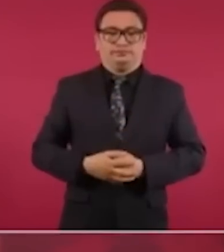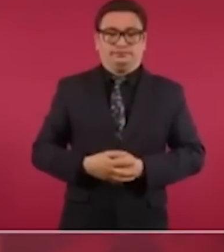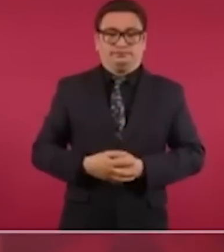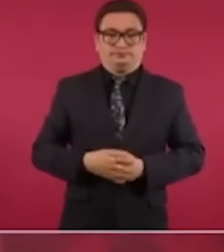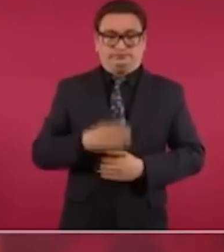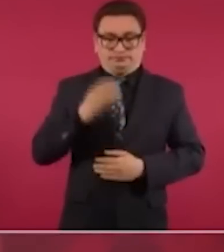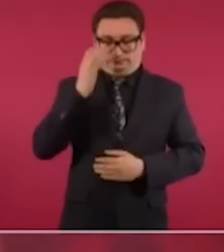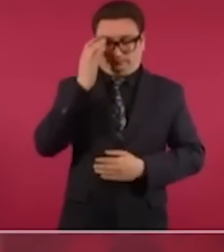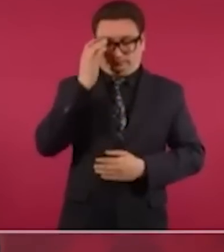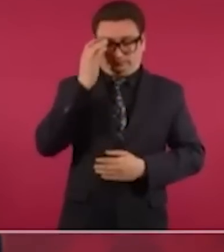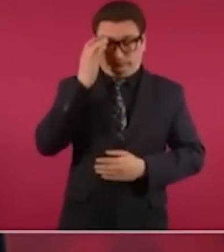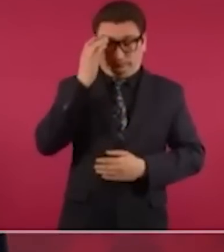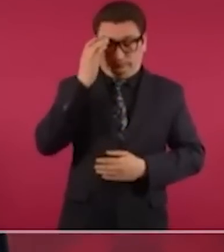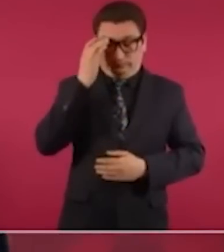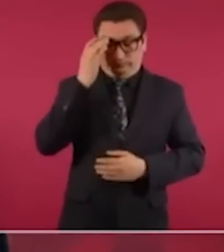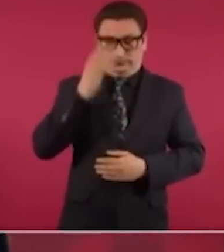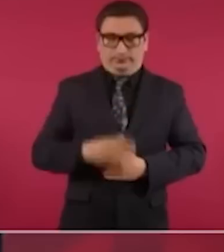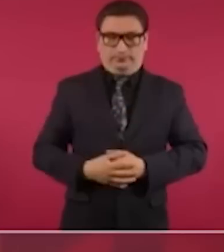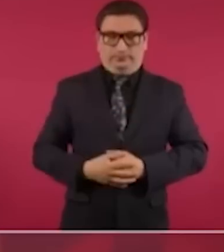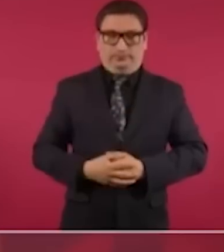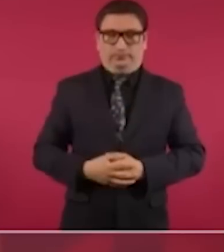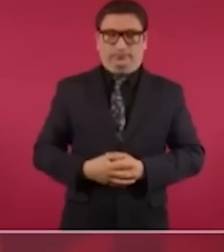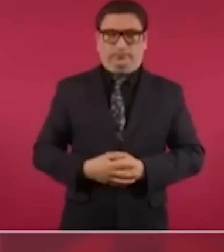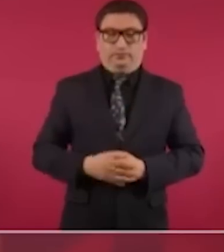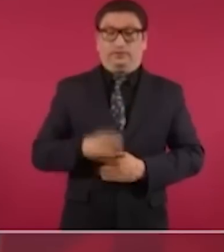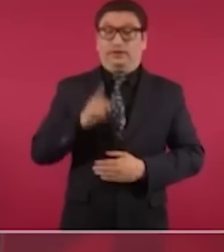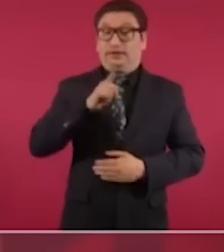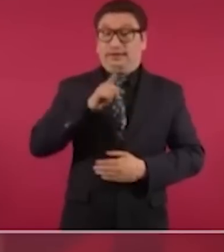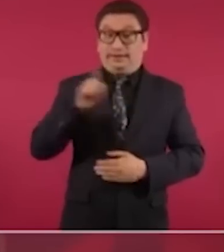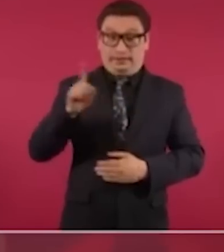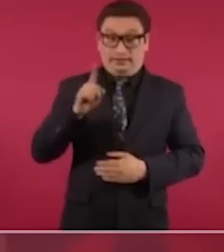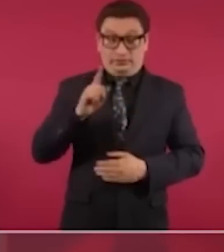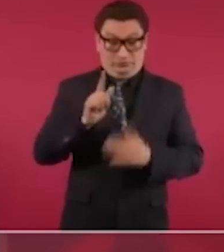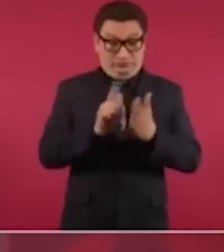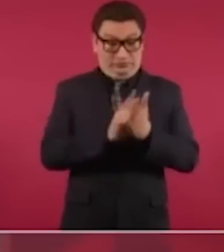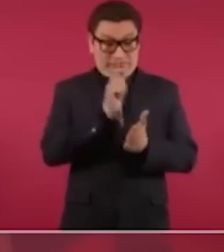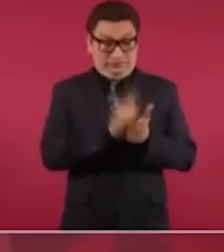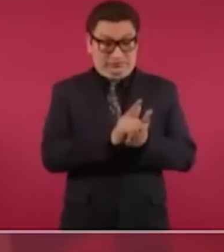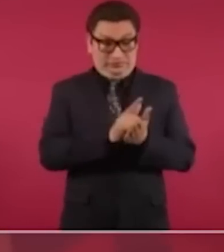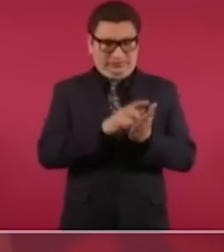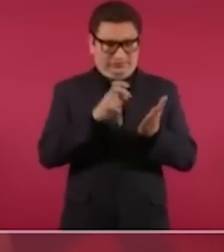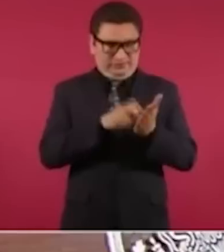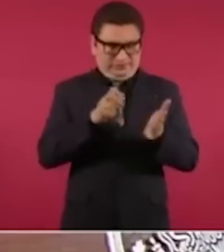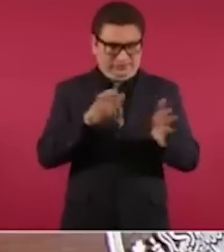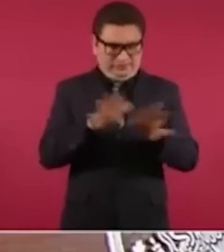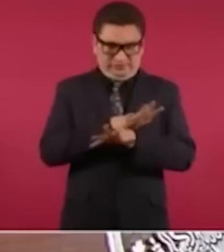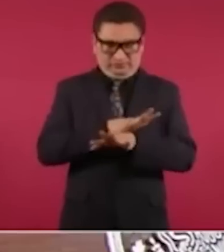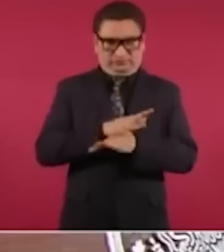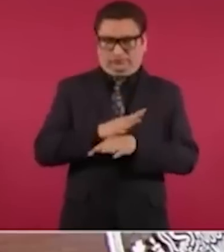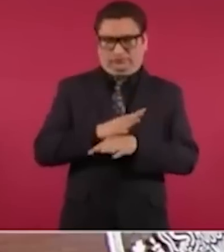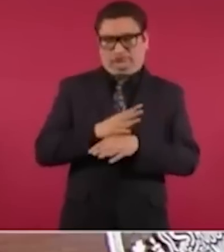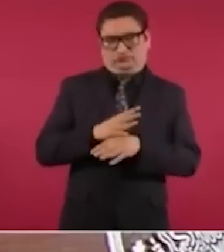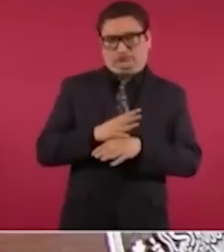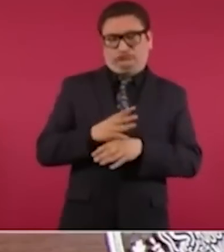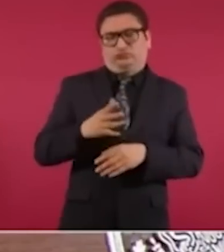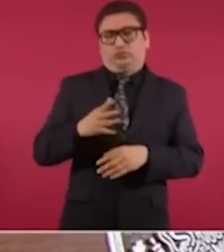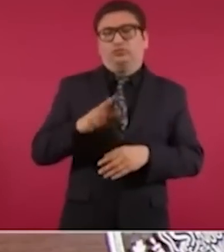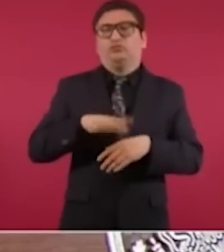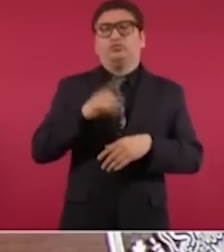de cambiar leyes porque no les corresponde